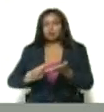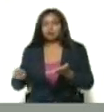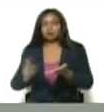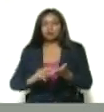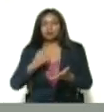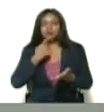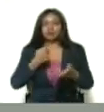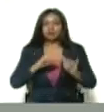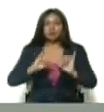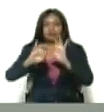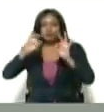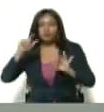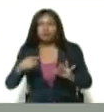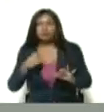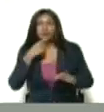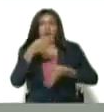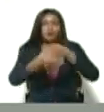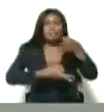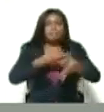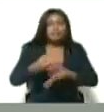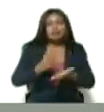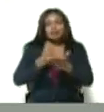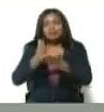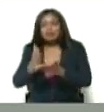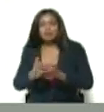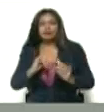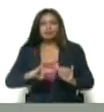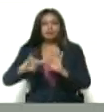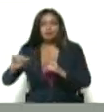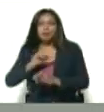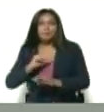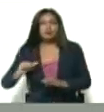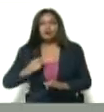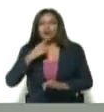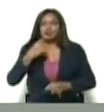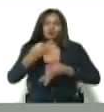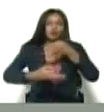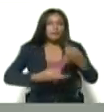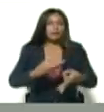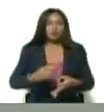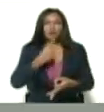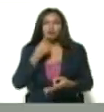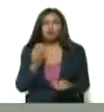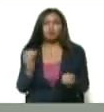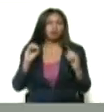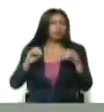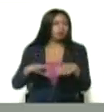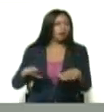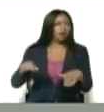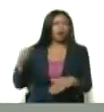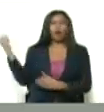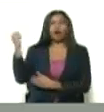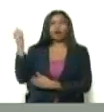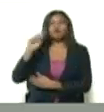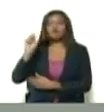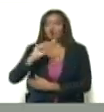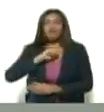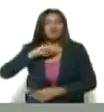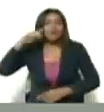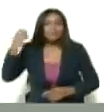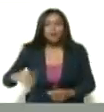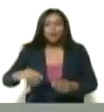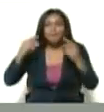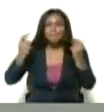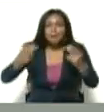aparece en una locución pública, no, y en privado también nos lo dice, no podemos bajar la guardia. Este es el momento justamente de